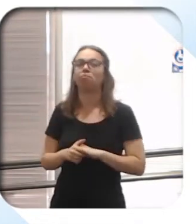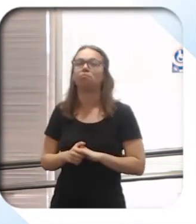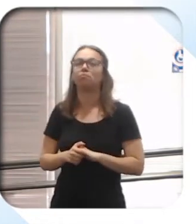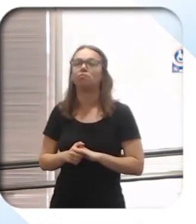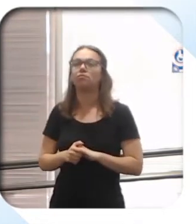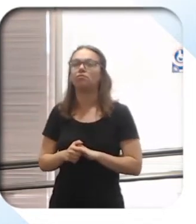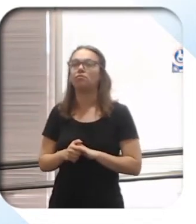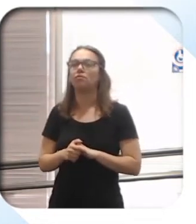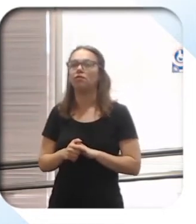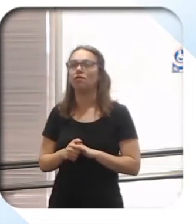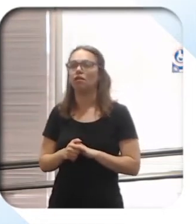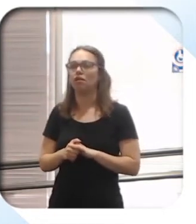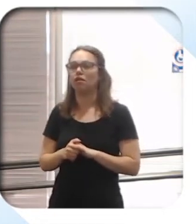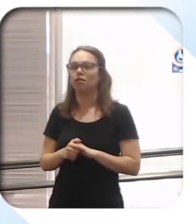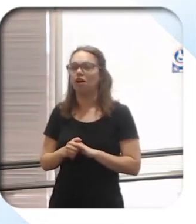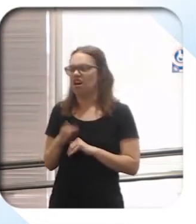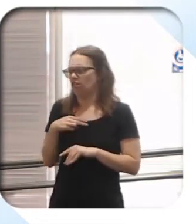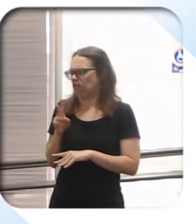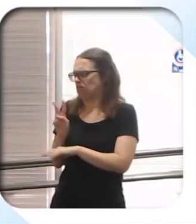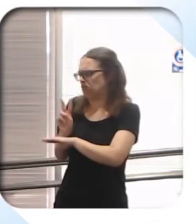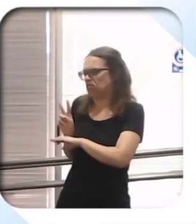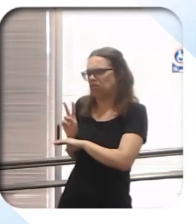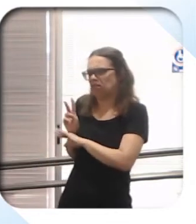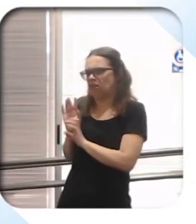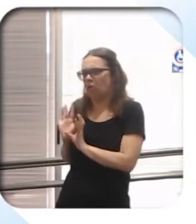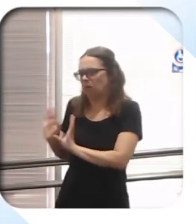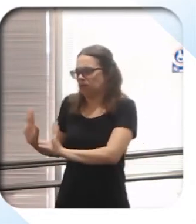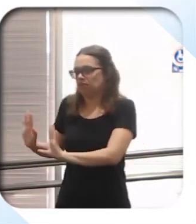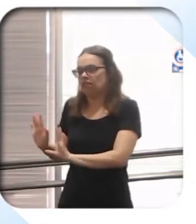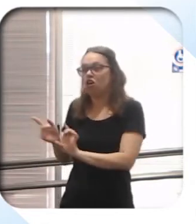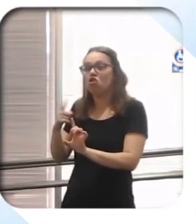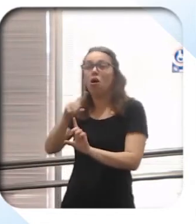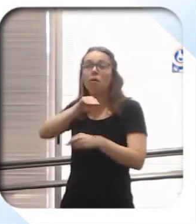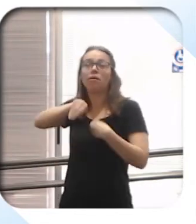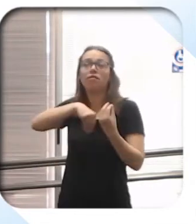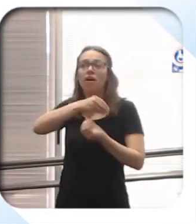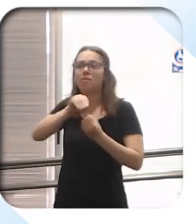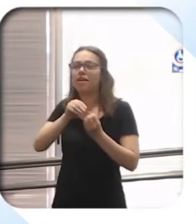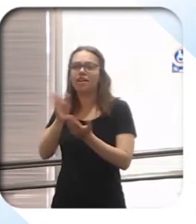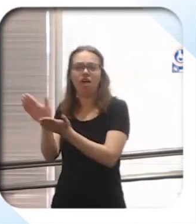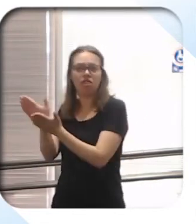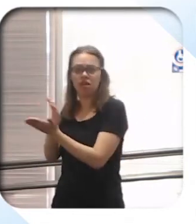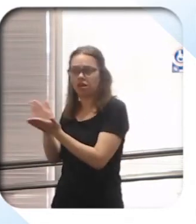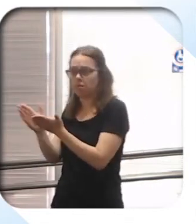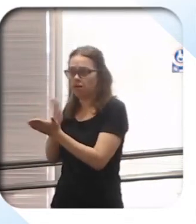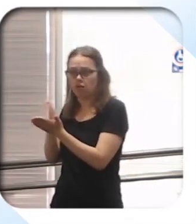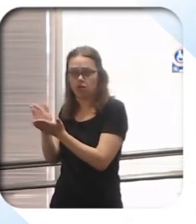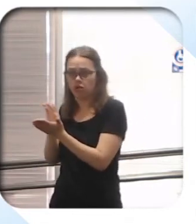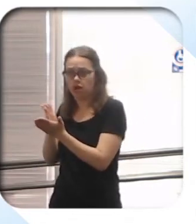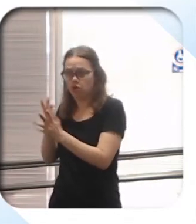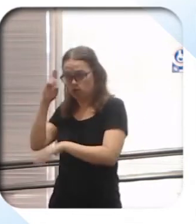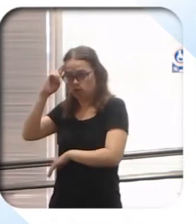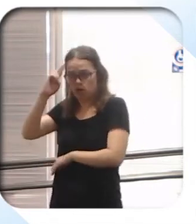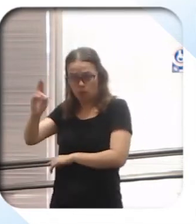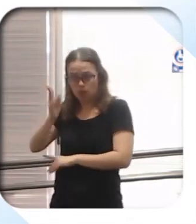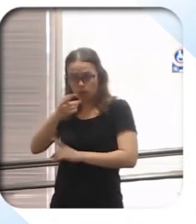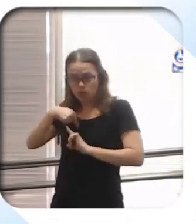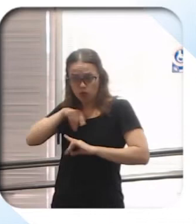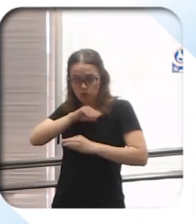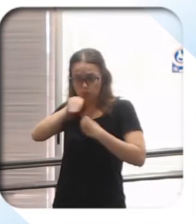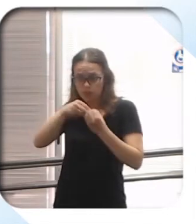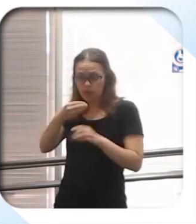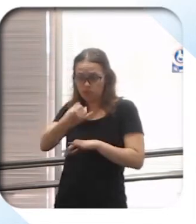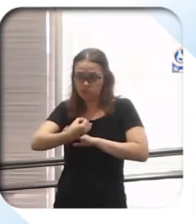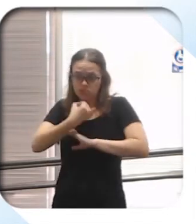Aprendimos a cuidarnos de personas así, muy tempranamente, no porque mi familia fuera a discriminar, en realidad aprendí el respeto con mi